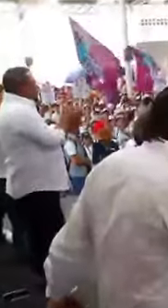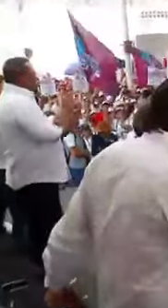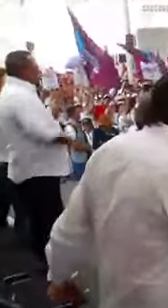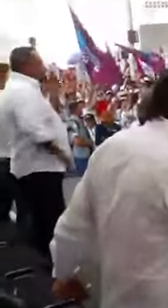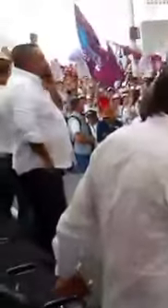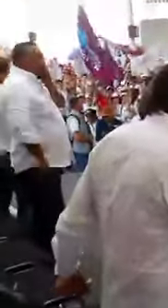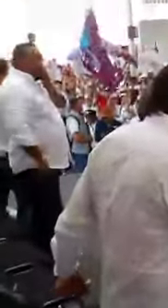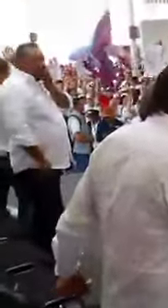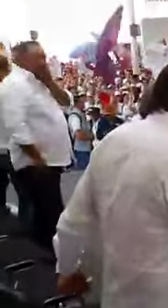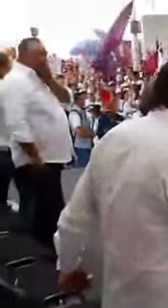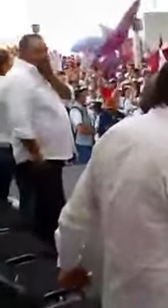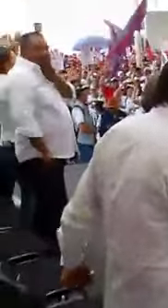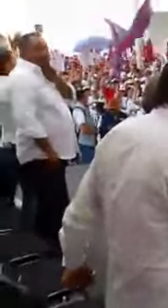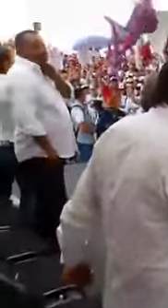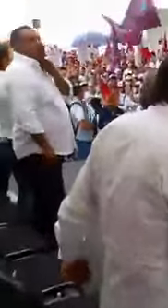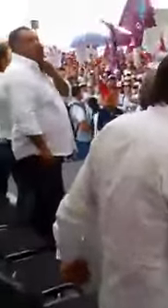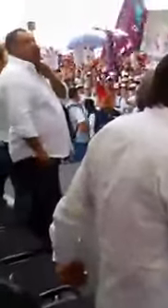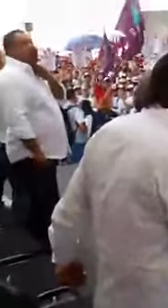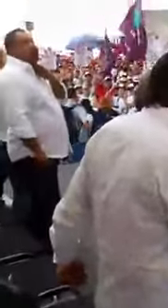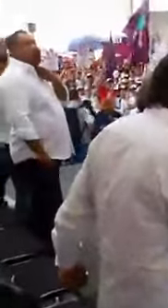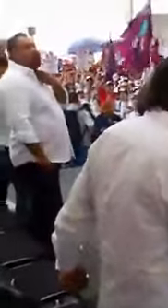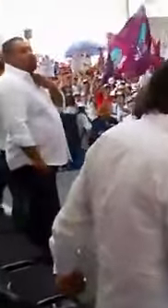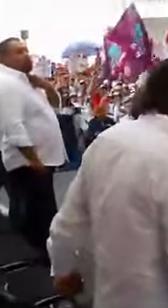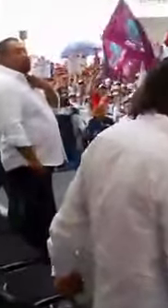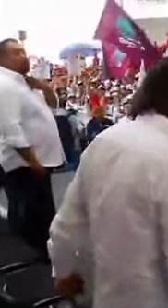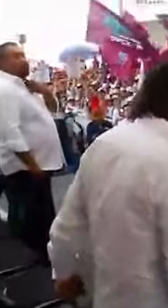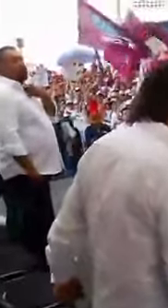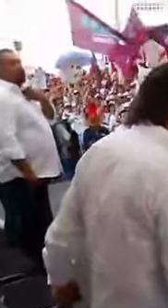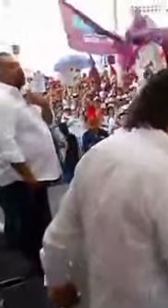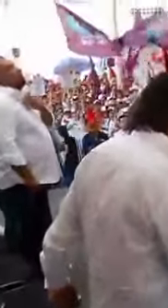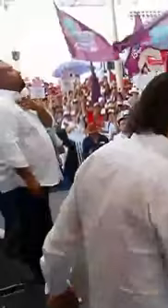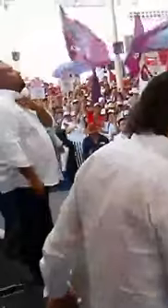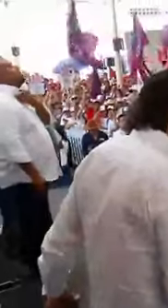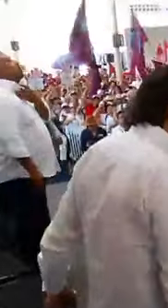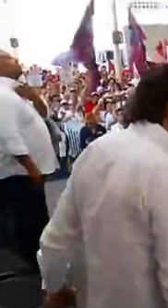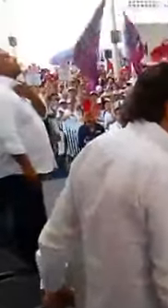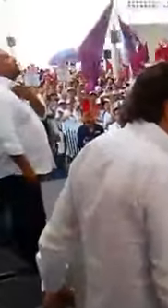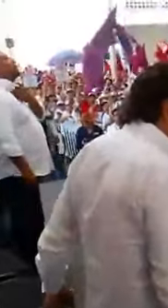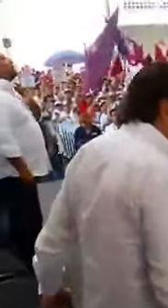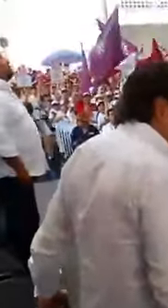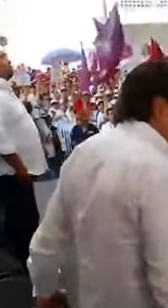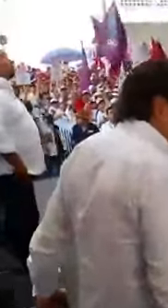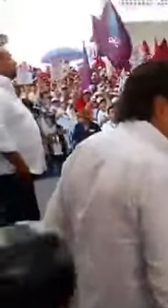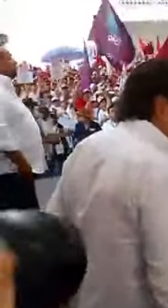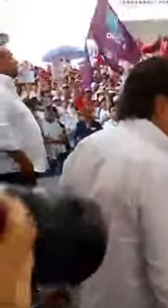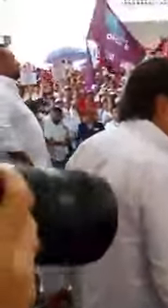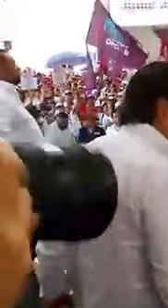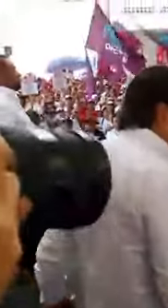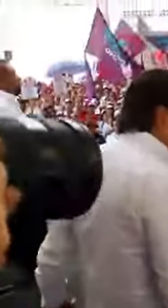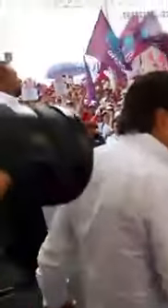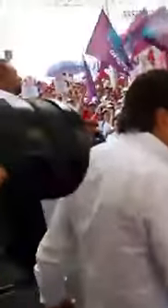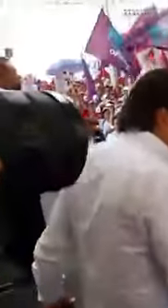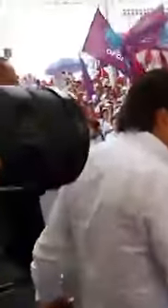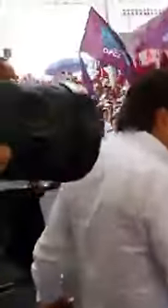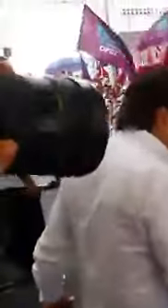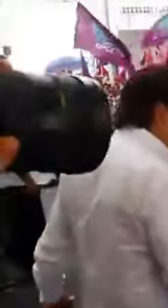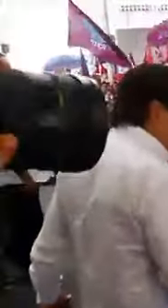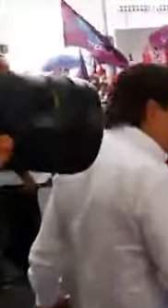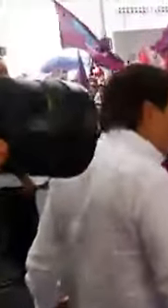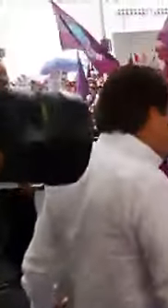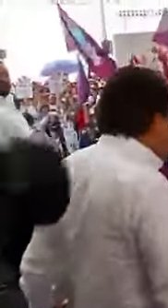Y no puede faltar la presencia del maestro Mario Delgado Carrillo, presidente